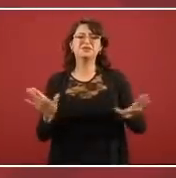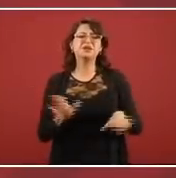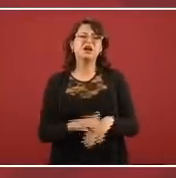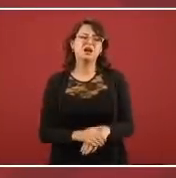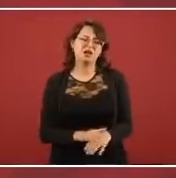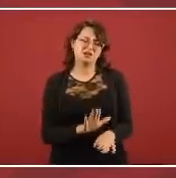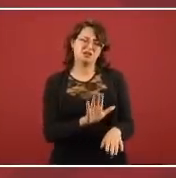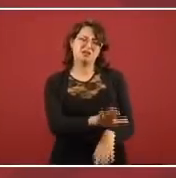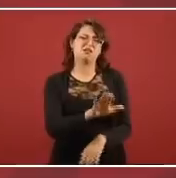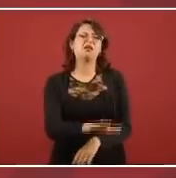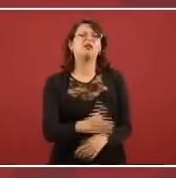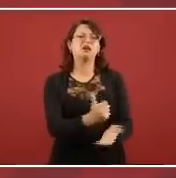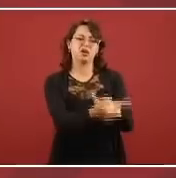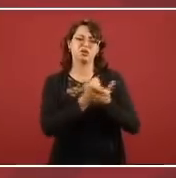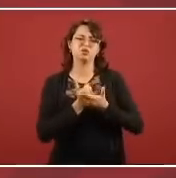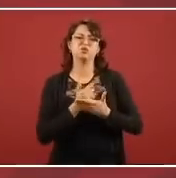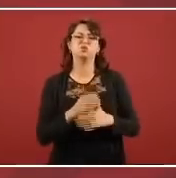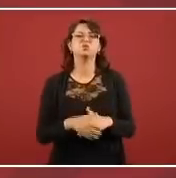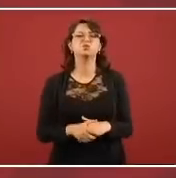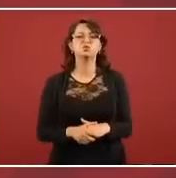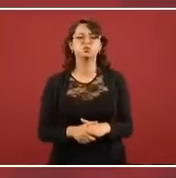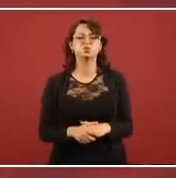ayúdanos,